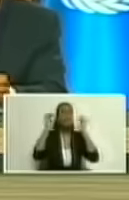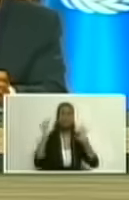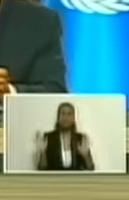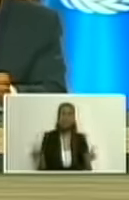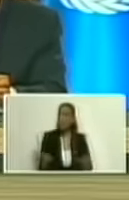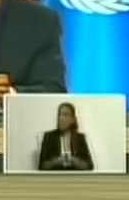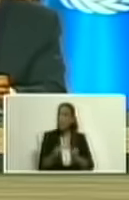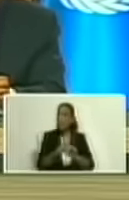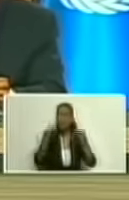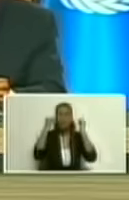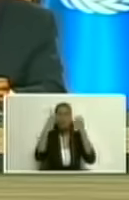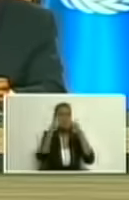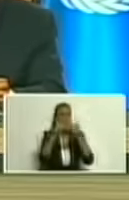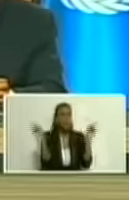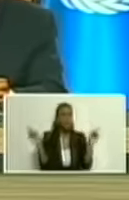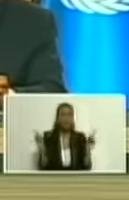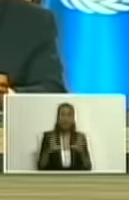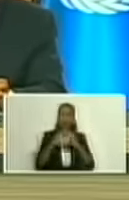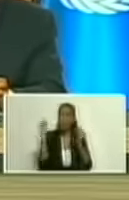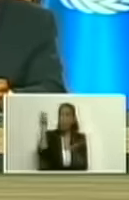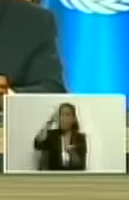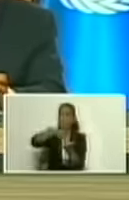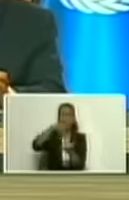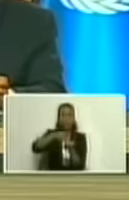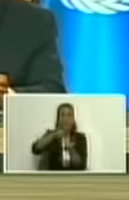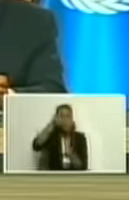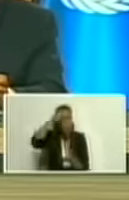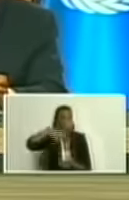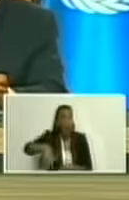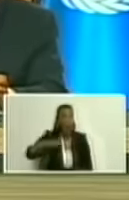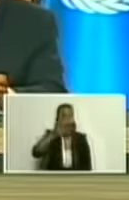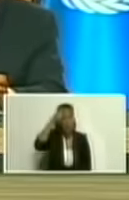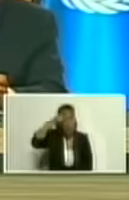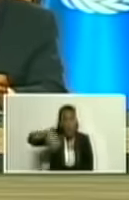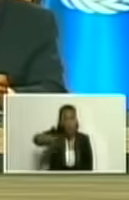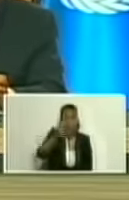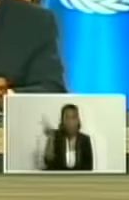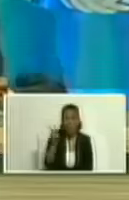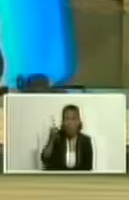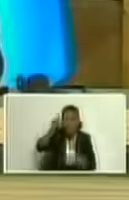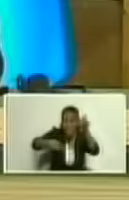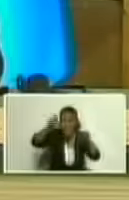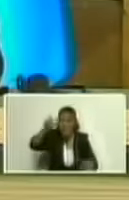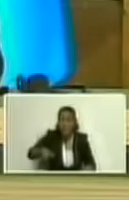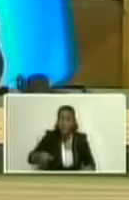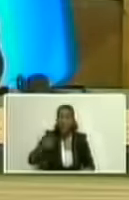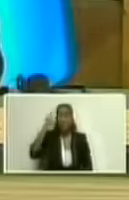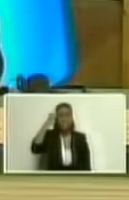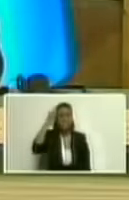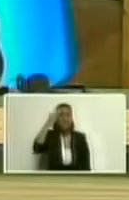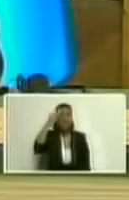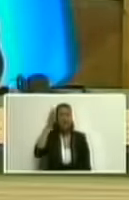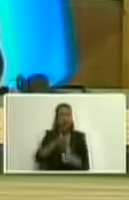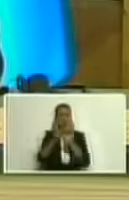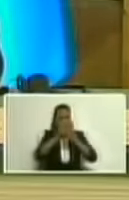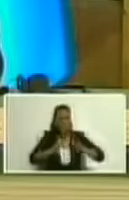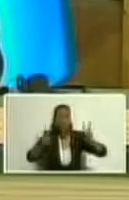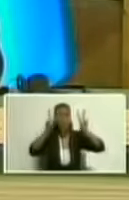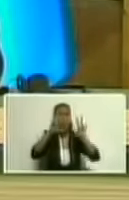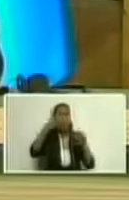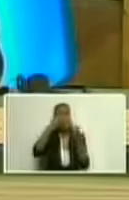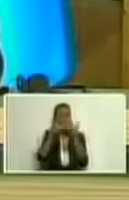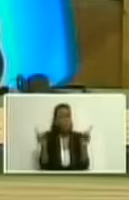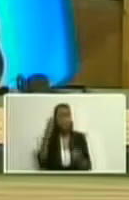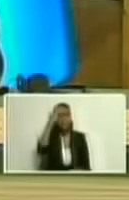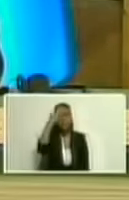una fiesta democrática. Nuestro pueblo tiene una conciencia y está empoderado con los valores de la